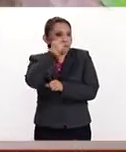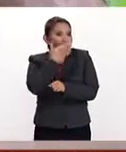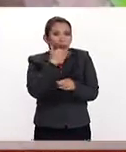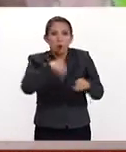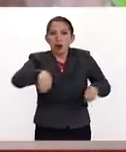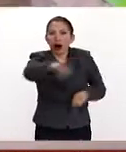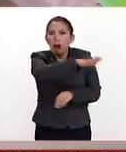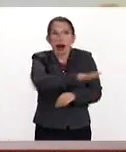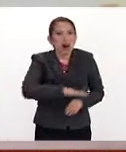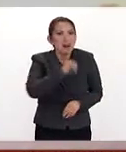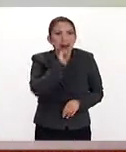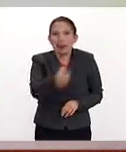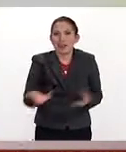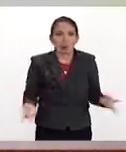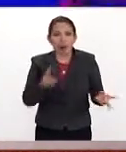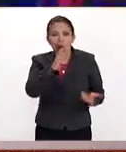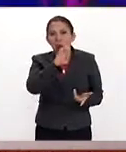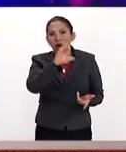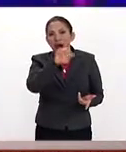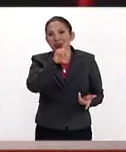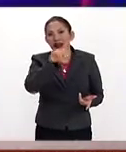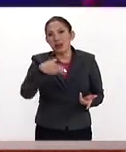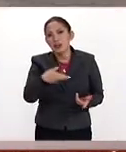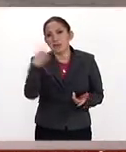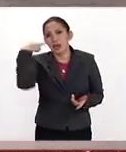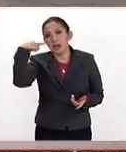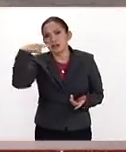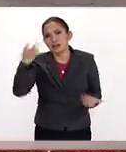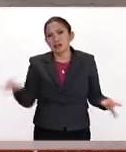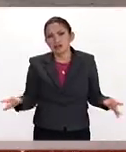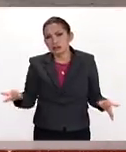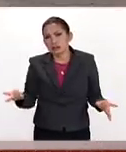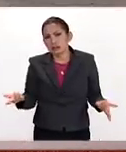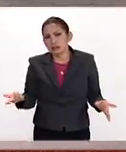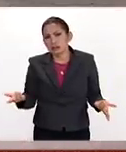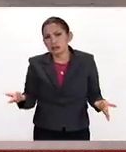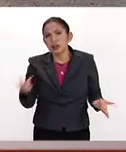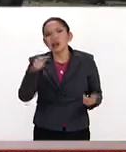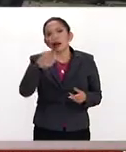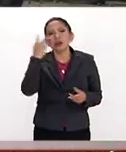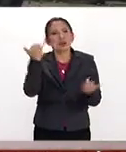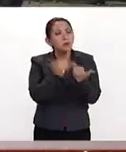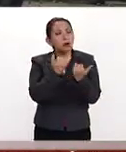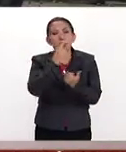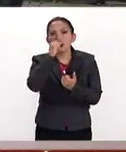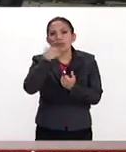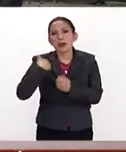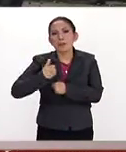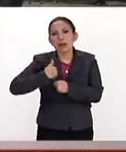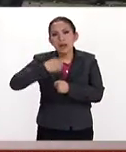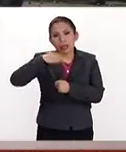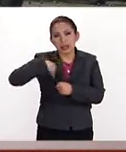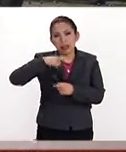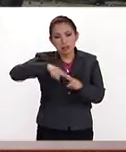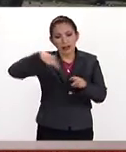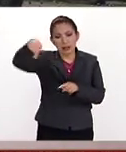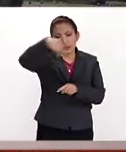policías municipales de Boca del Río y Veracruz en las horas de oscuridad, para también señalar lo mismo que la policía militar en varios